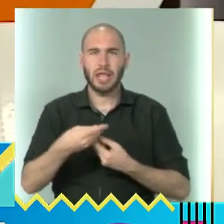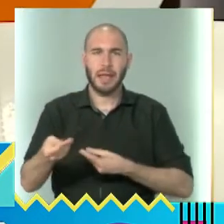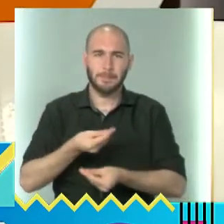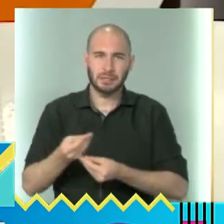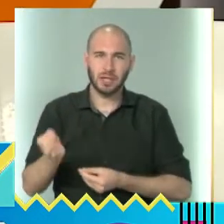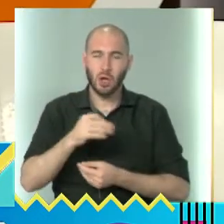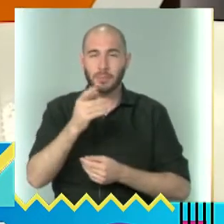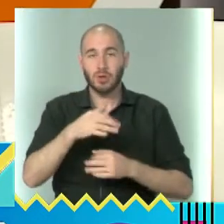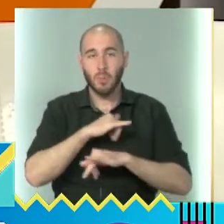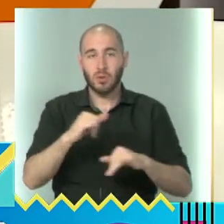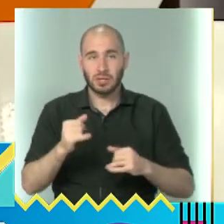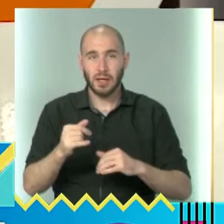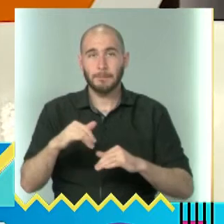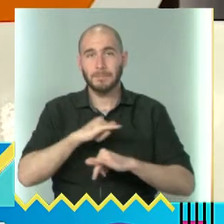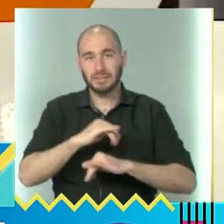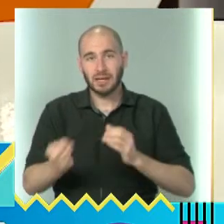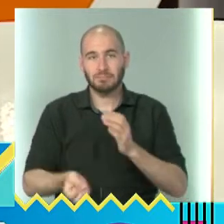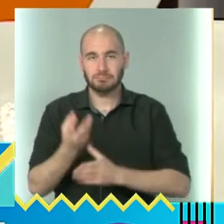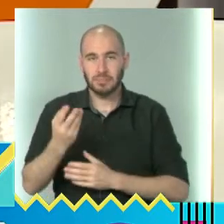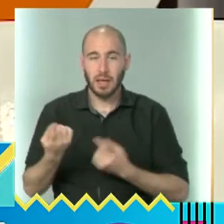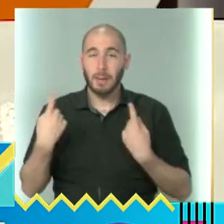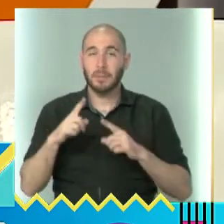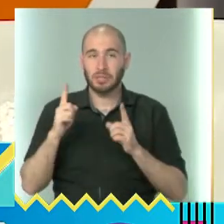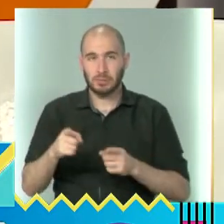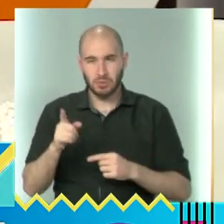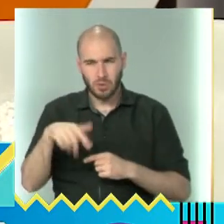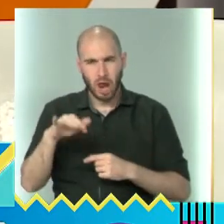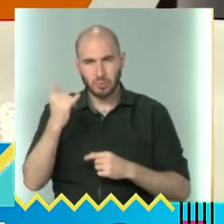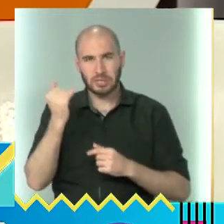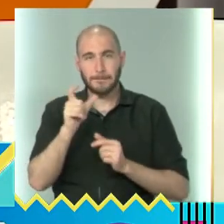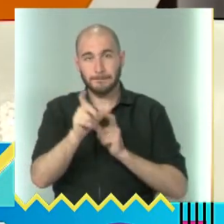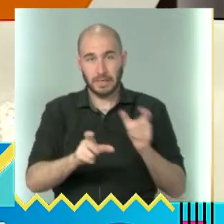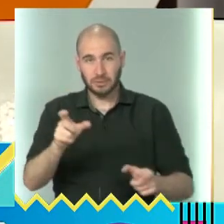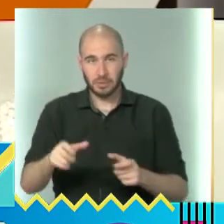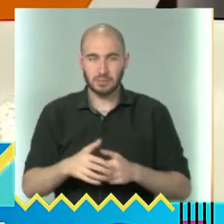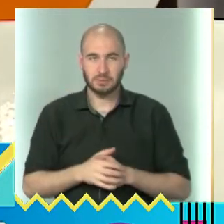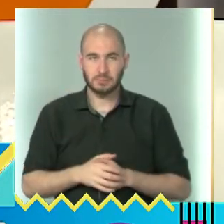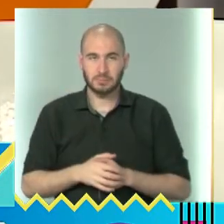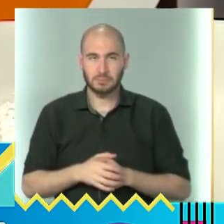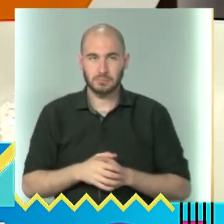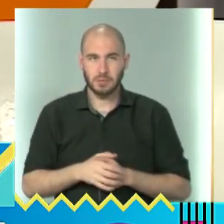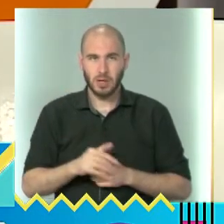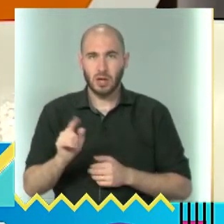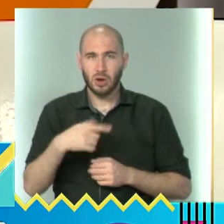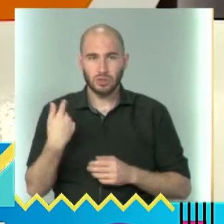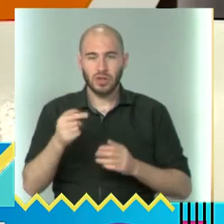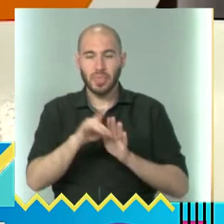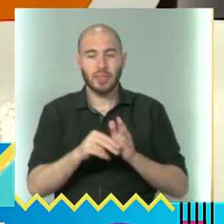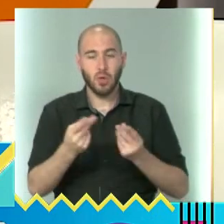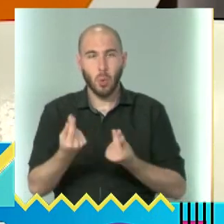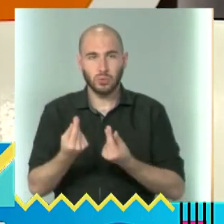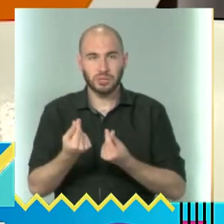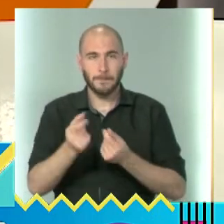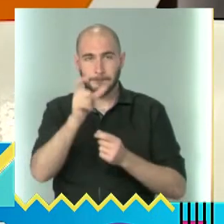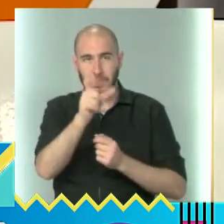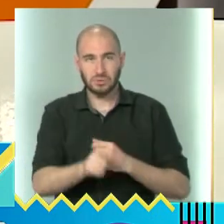o a los mismos publicistas para generar mensajes, pero también hay que ser consciente de que las personas, o sea, que nosotros usamos estos datos, pues